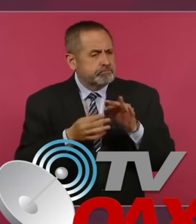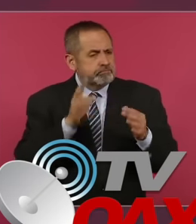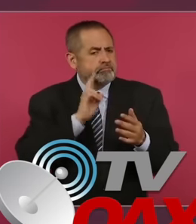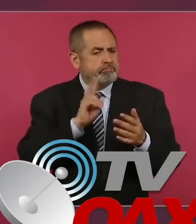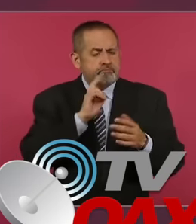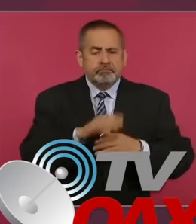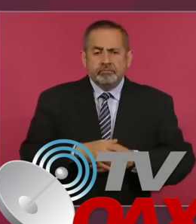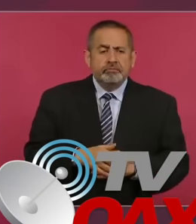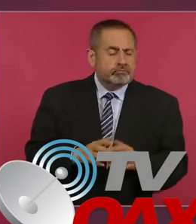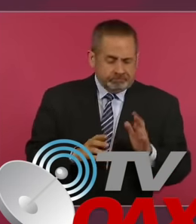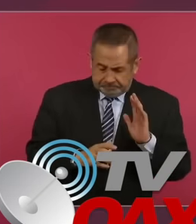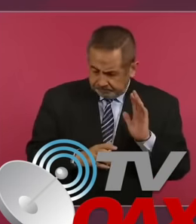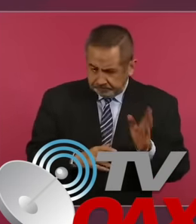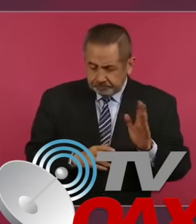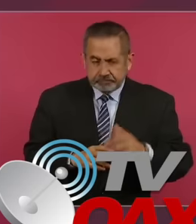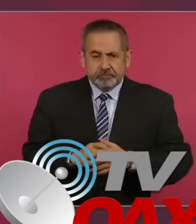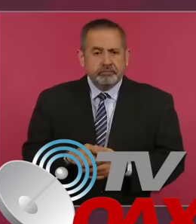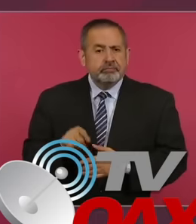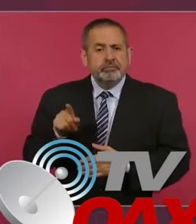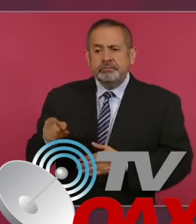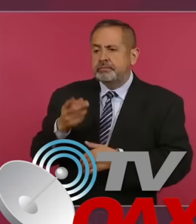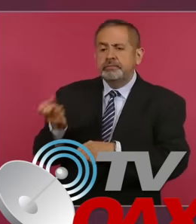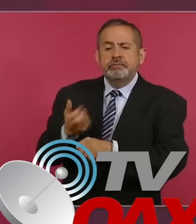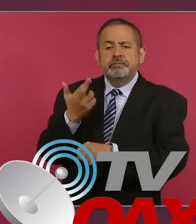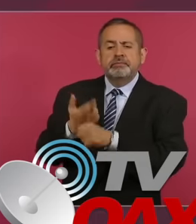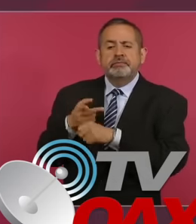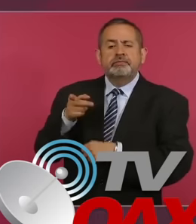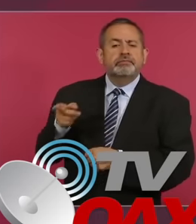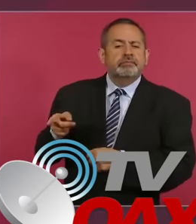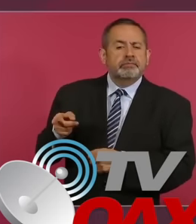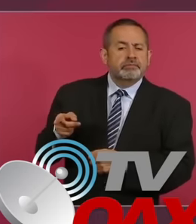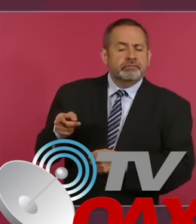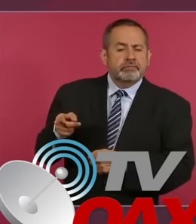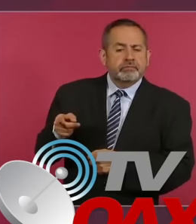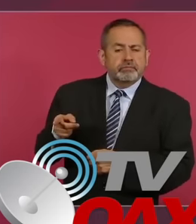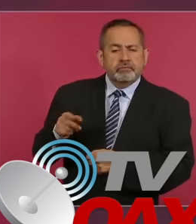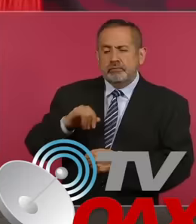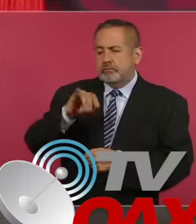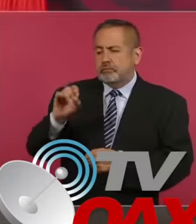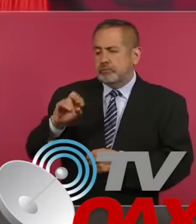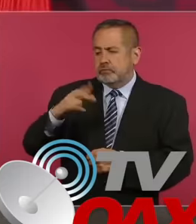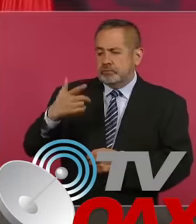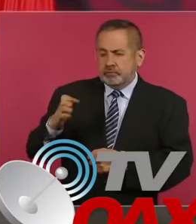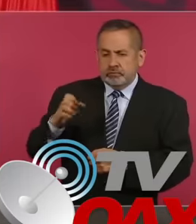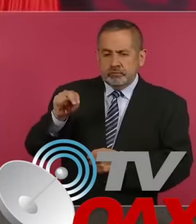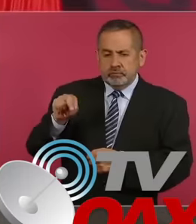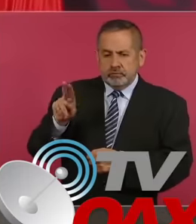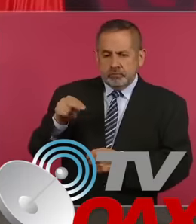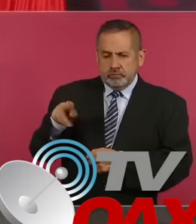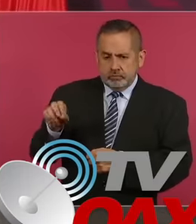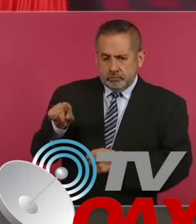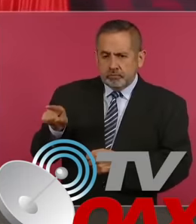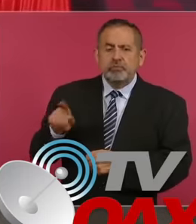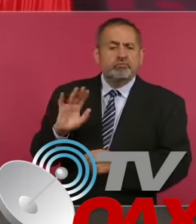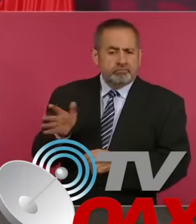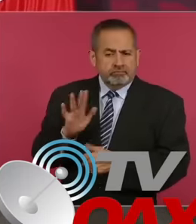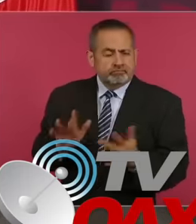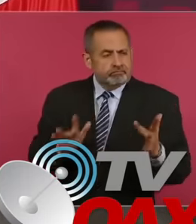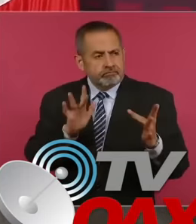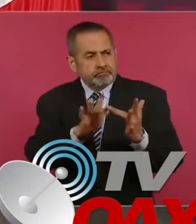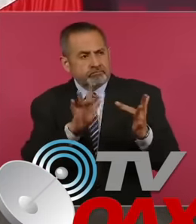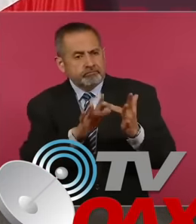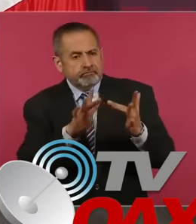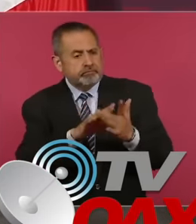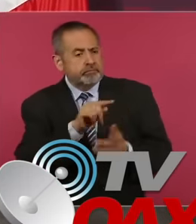Les envió el secretario Jorge Nuño a los